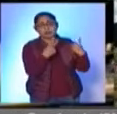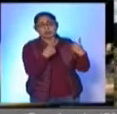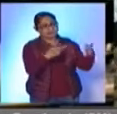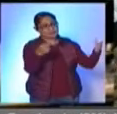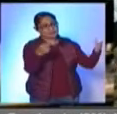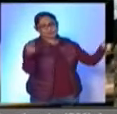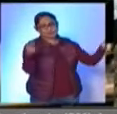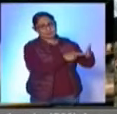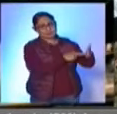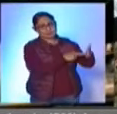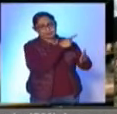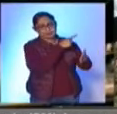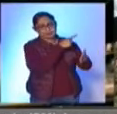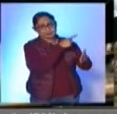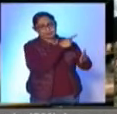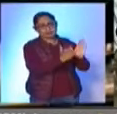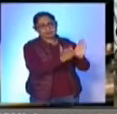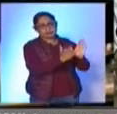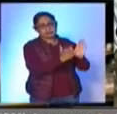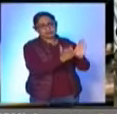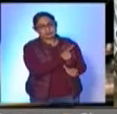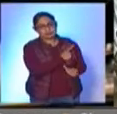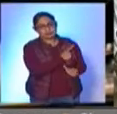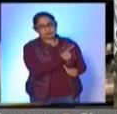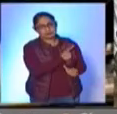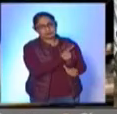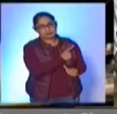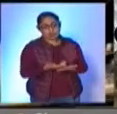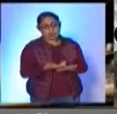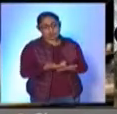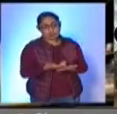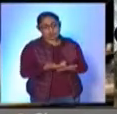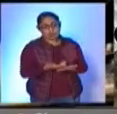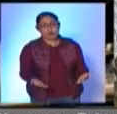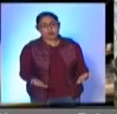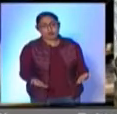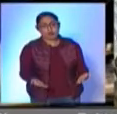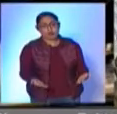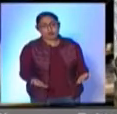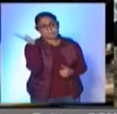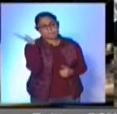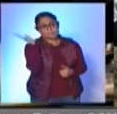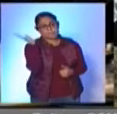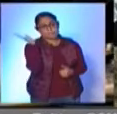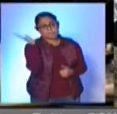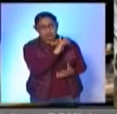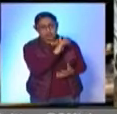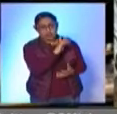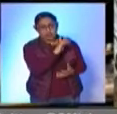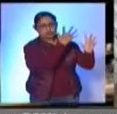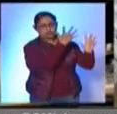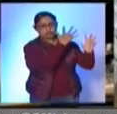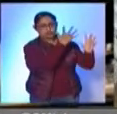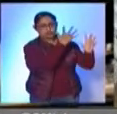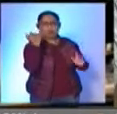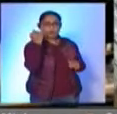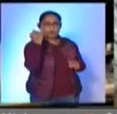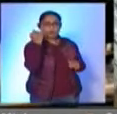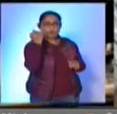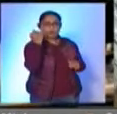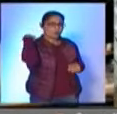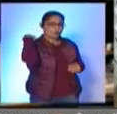clausura permanente de esto que está sucediendo, este ecocidio, este daño al pulmón de Morelia, llamado